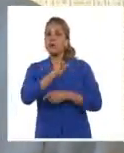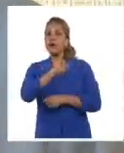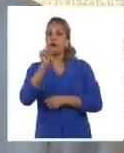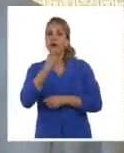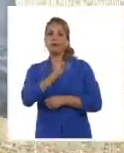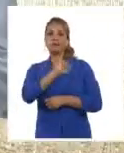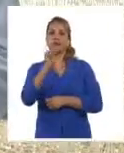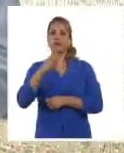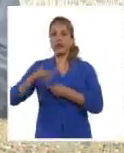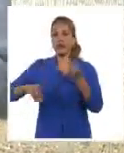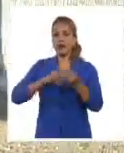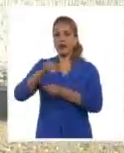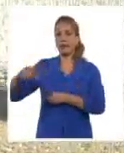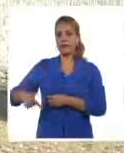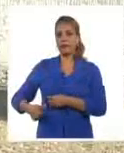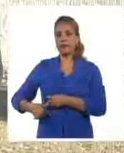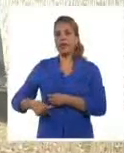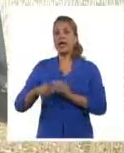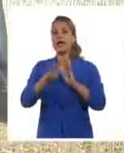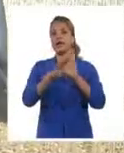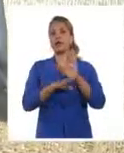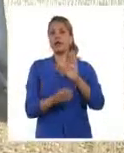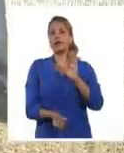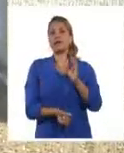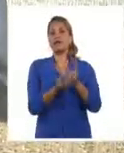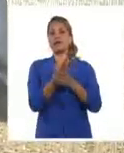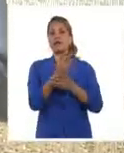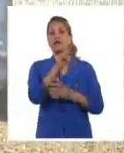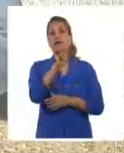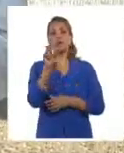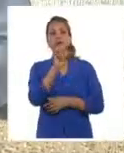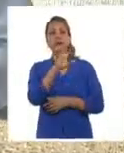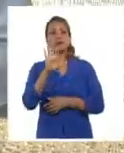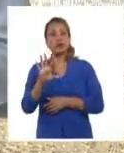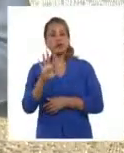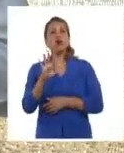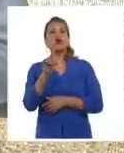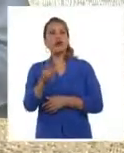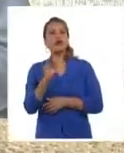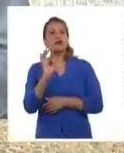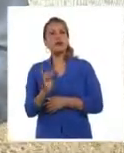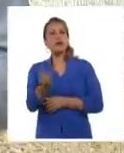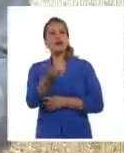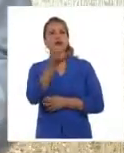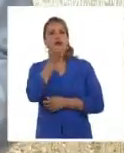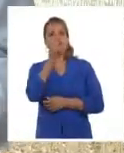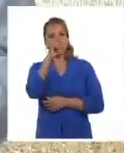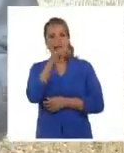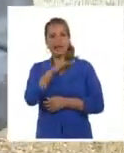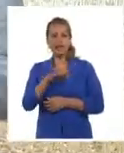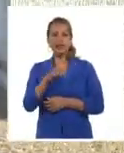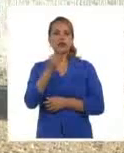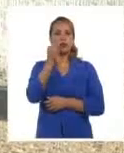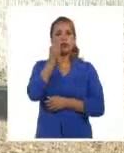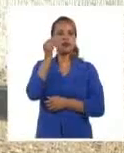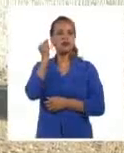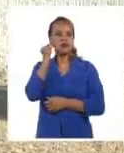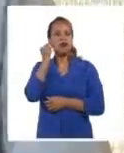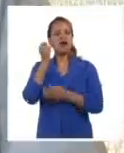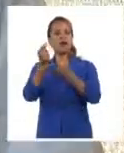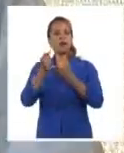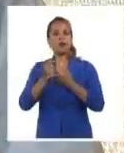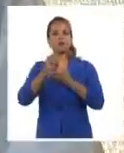procedimiento. El programa que fundó en 2005 ha permitido que decenas de niños y niñas cubanos hayan sido trasplantados con